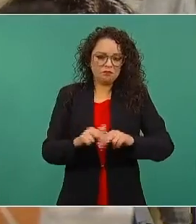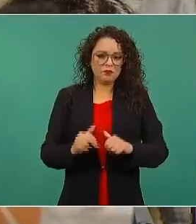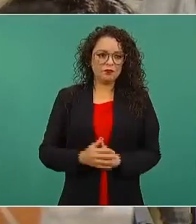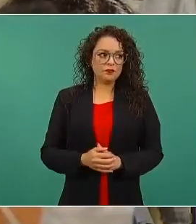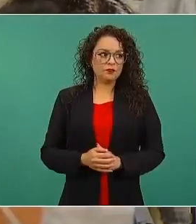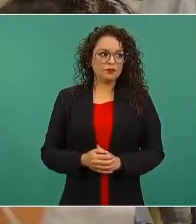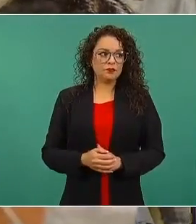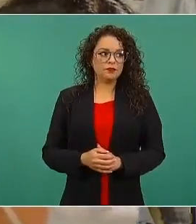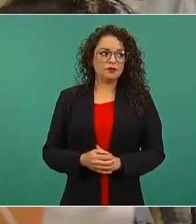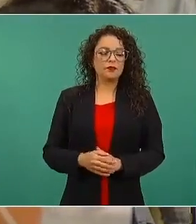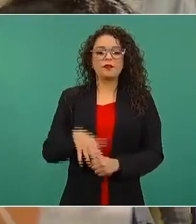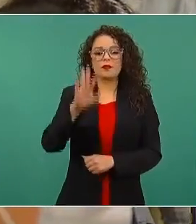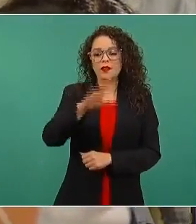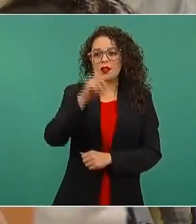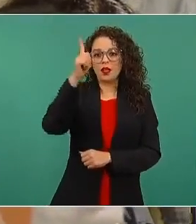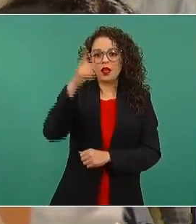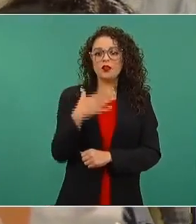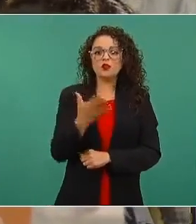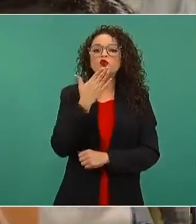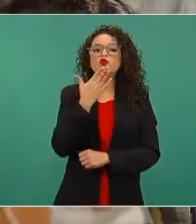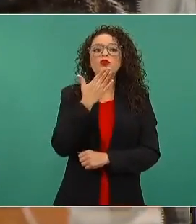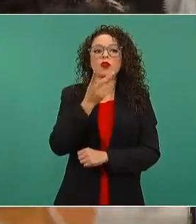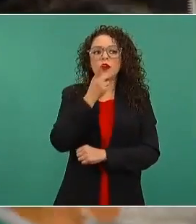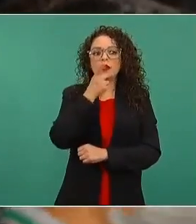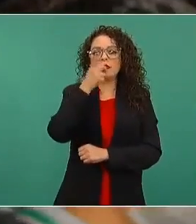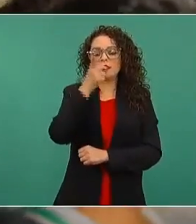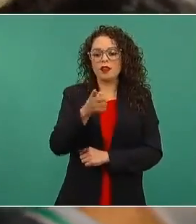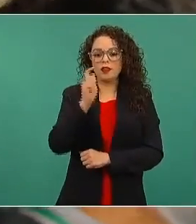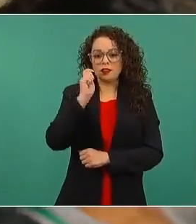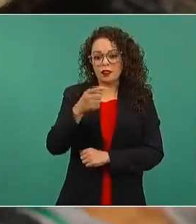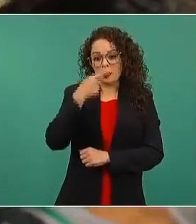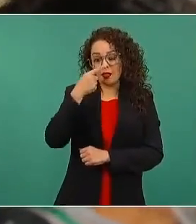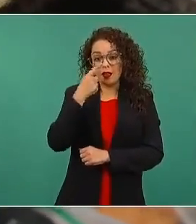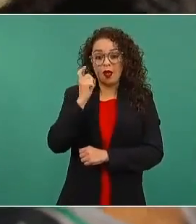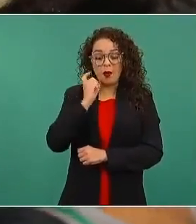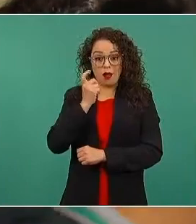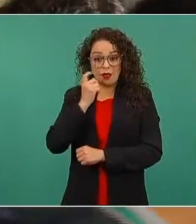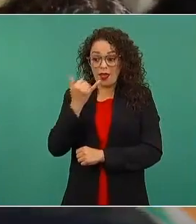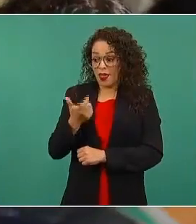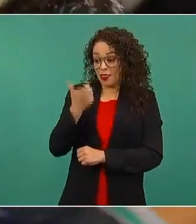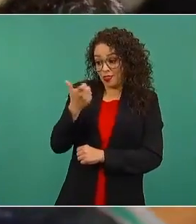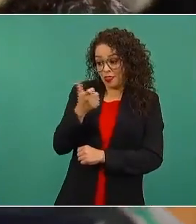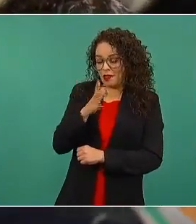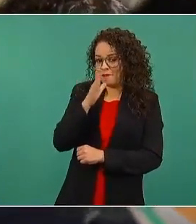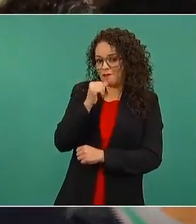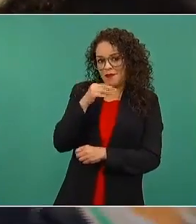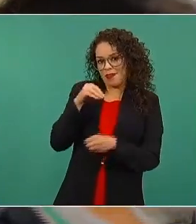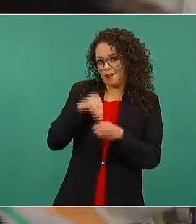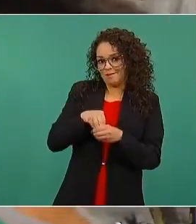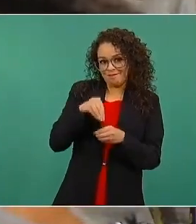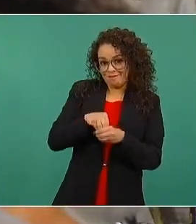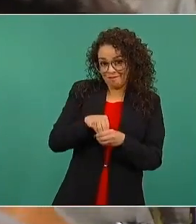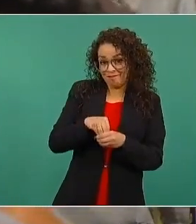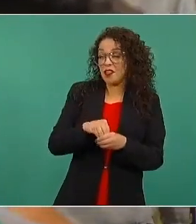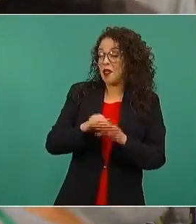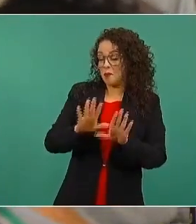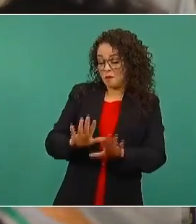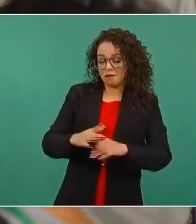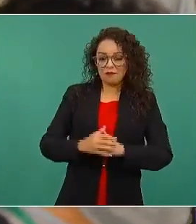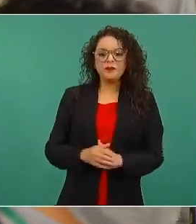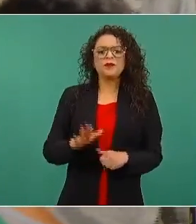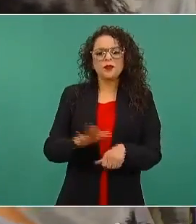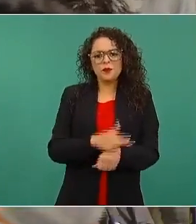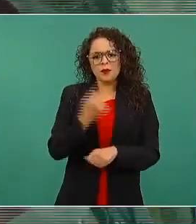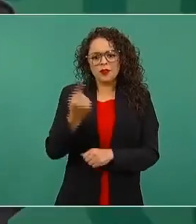bueno, dicen en Sonora que el olor a la guayaba y el dinero no se pueden ocultar, presidente. ¿Por